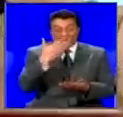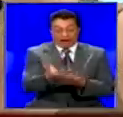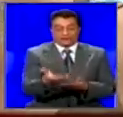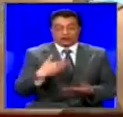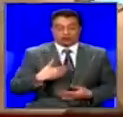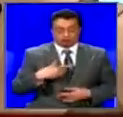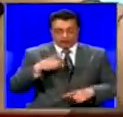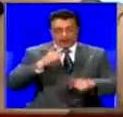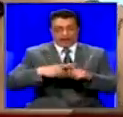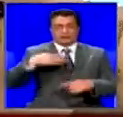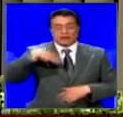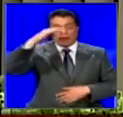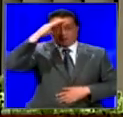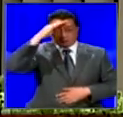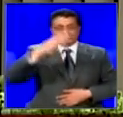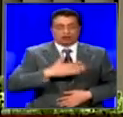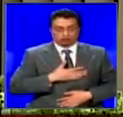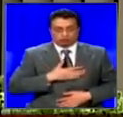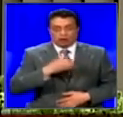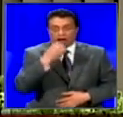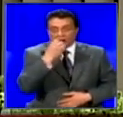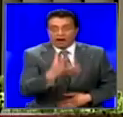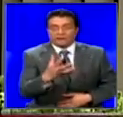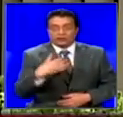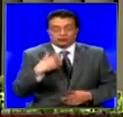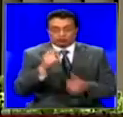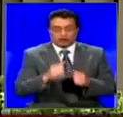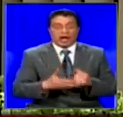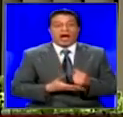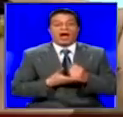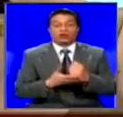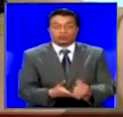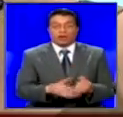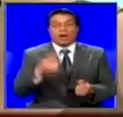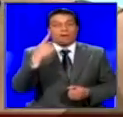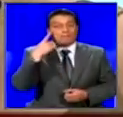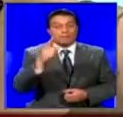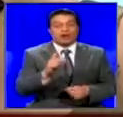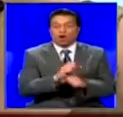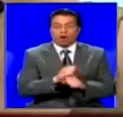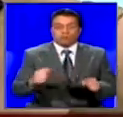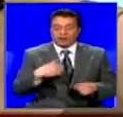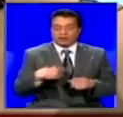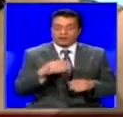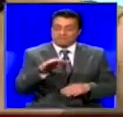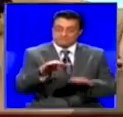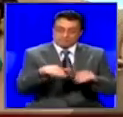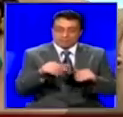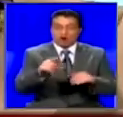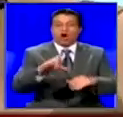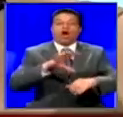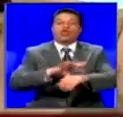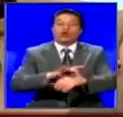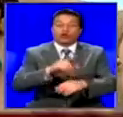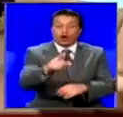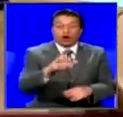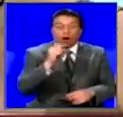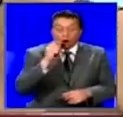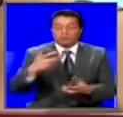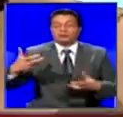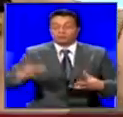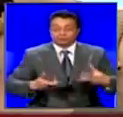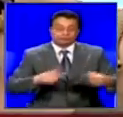Soy yo la que decidió revelarlo porque tengo la convicción de que aporta. Pero no le puedo imponer lo mismo ni al médico, ni al